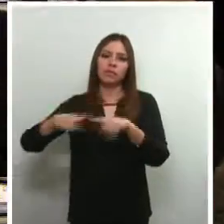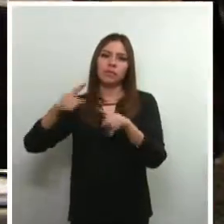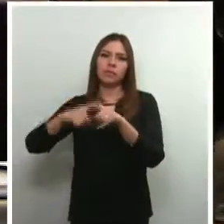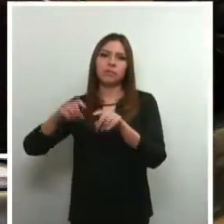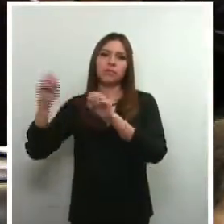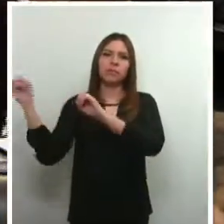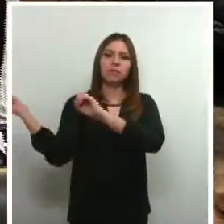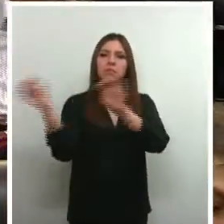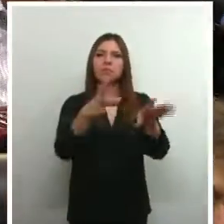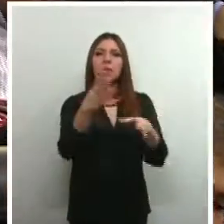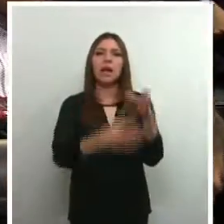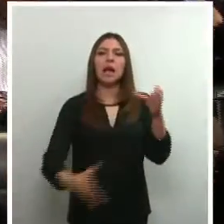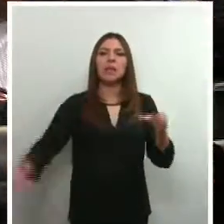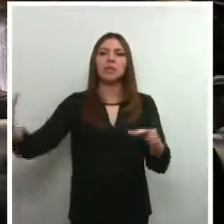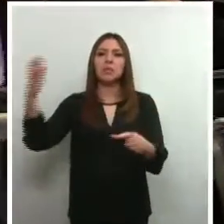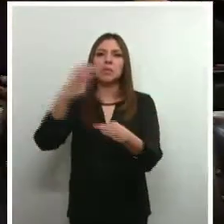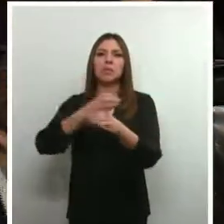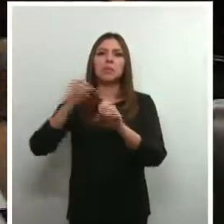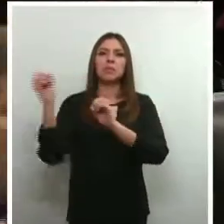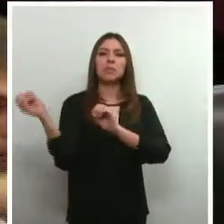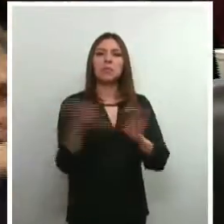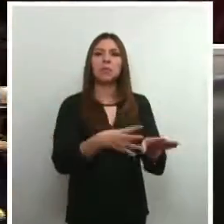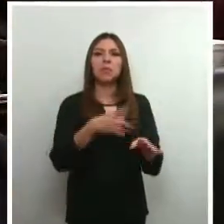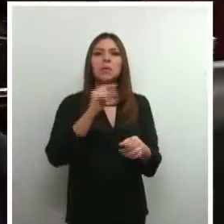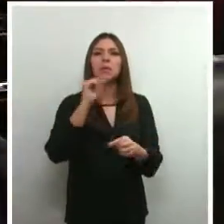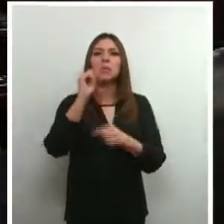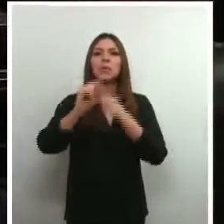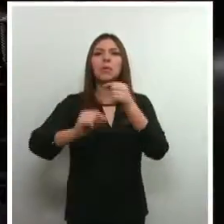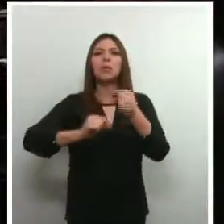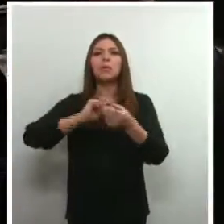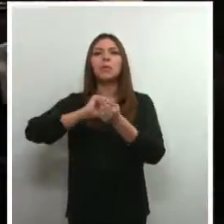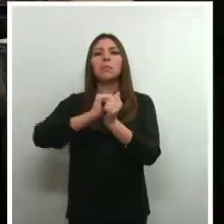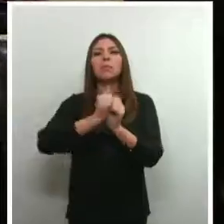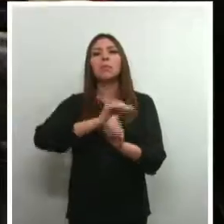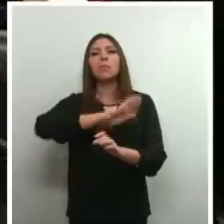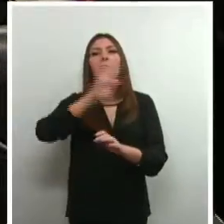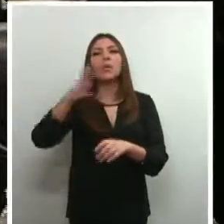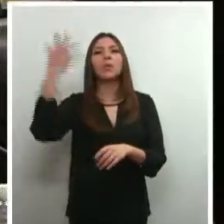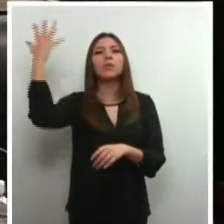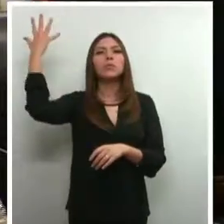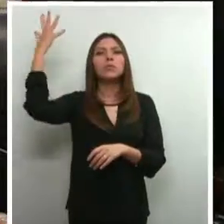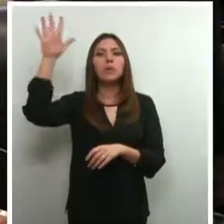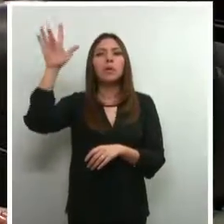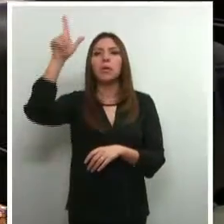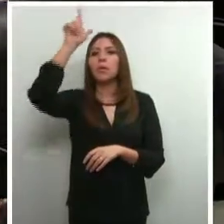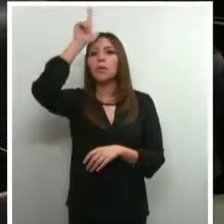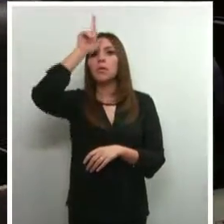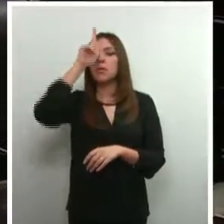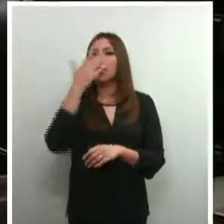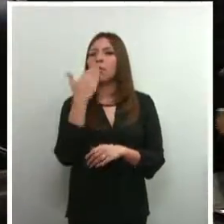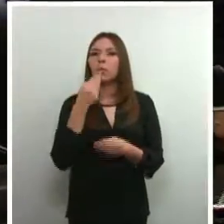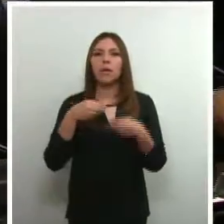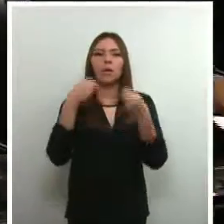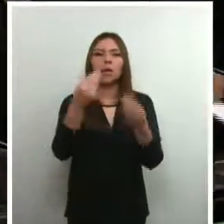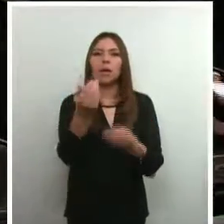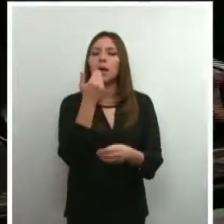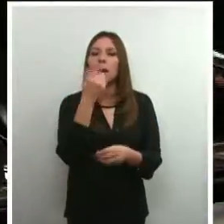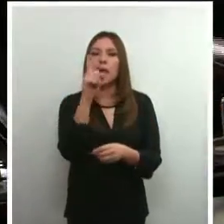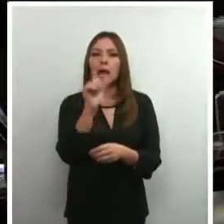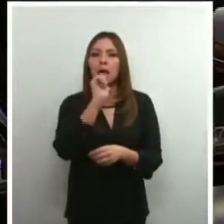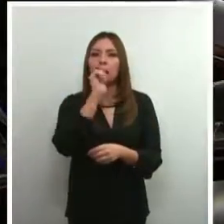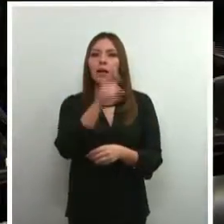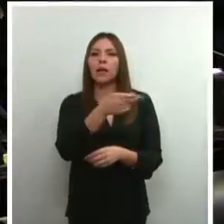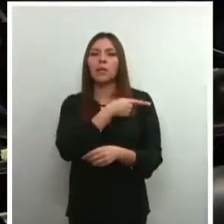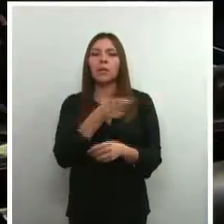a azoteas, donde sus tumbas son de sol y luna, sin comida ni agua, y perecen bajo el frío o